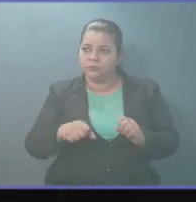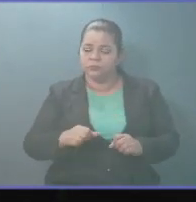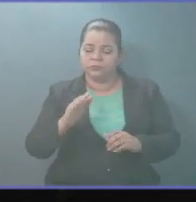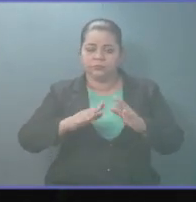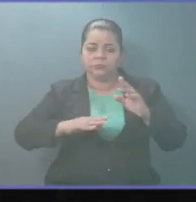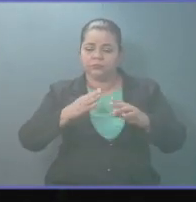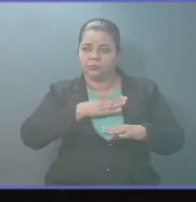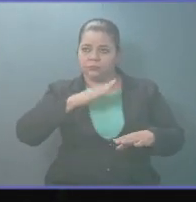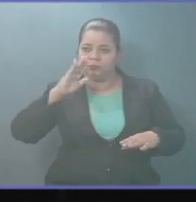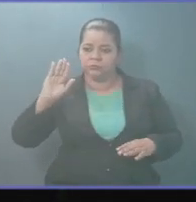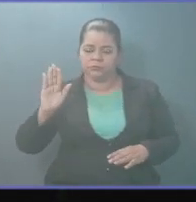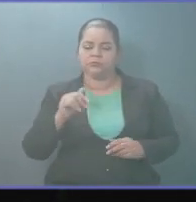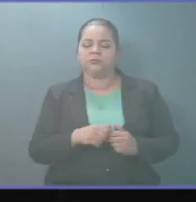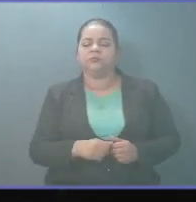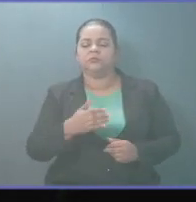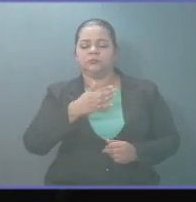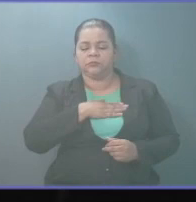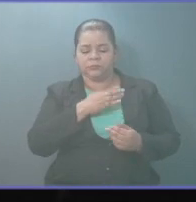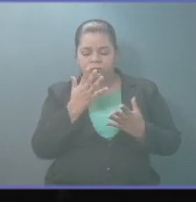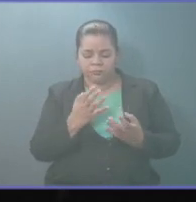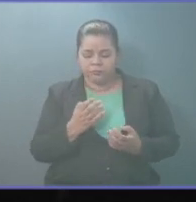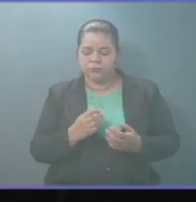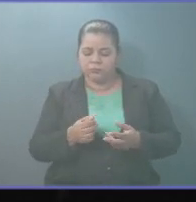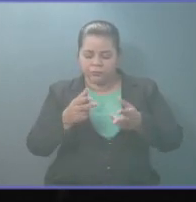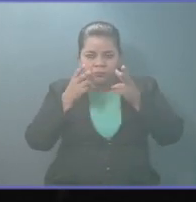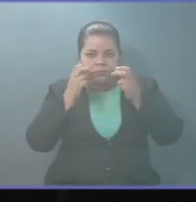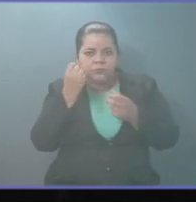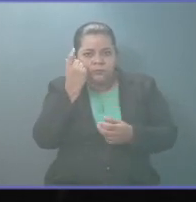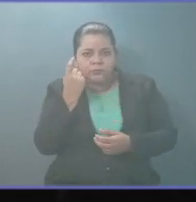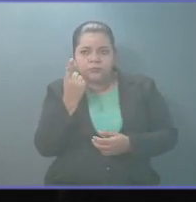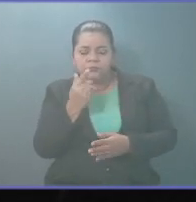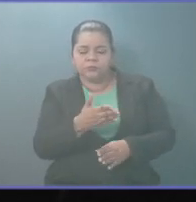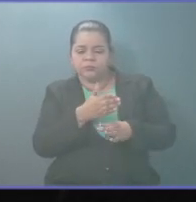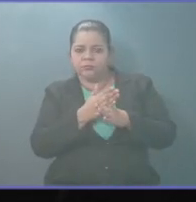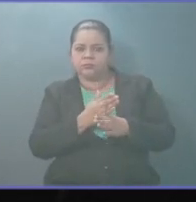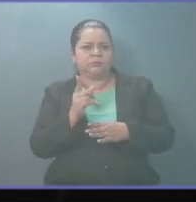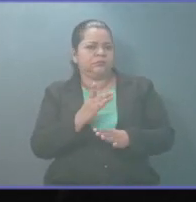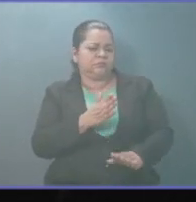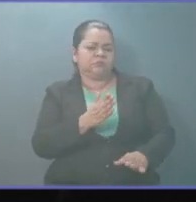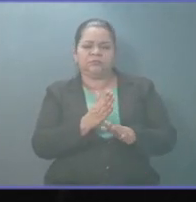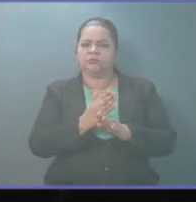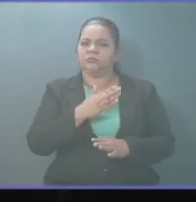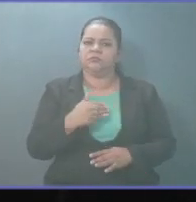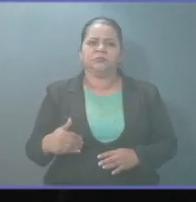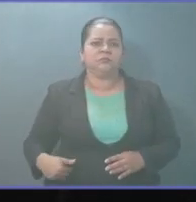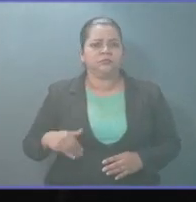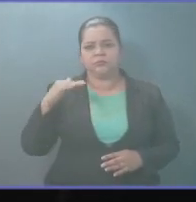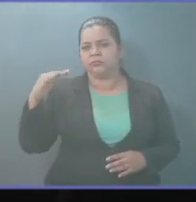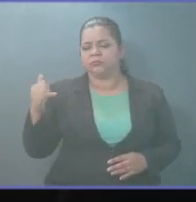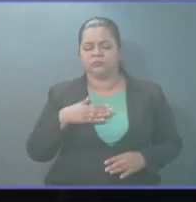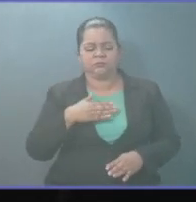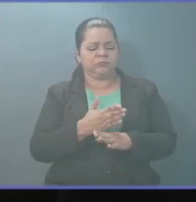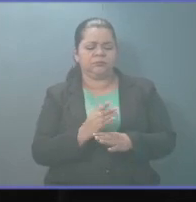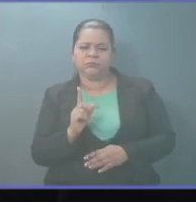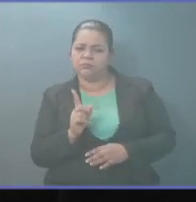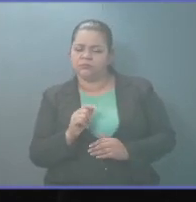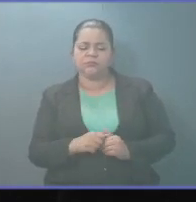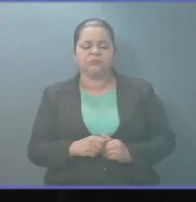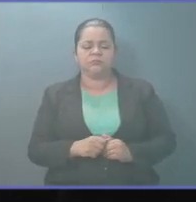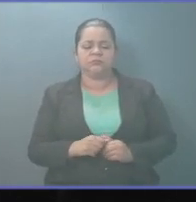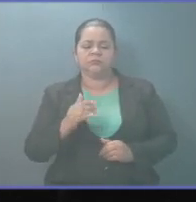pero ¿saben qué es lo que siento, colegas? Yo vi al presidente de la comisión emocionado al día de la toma de posesión